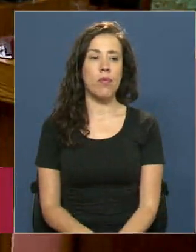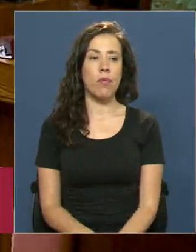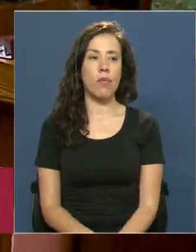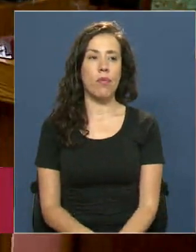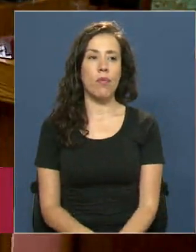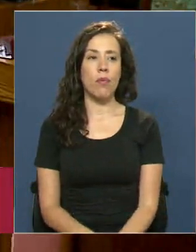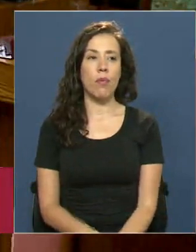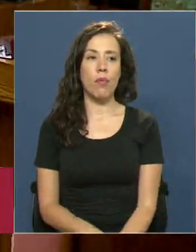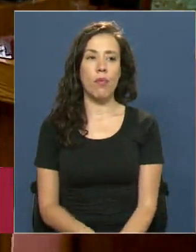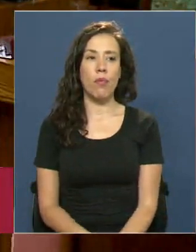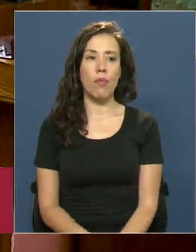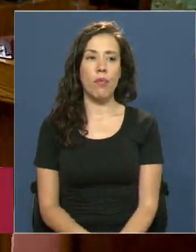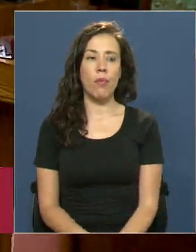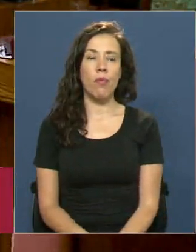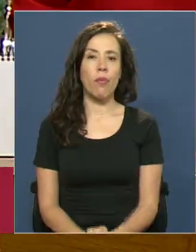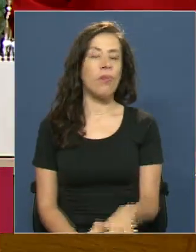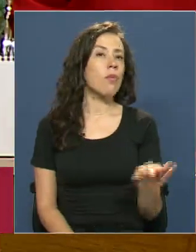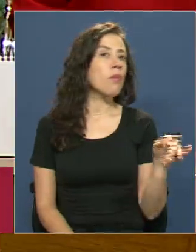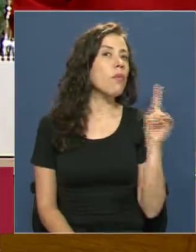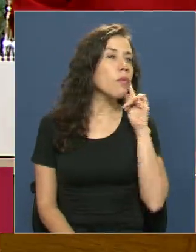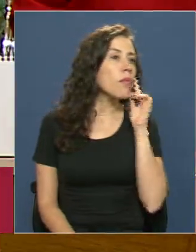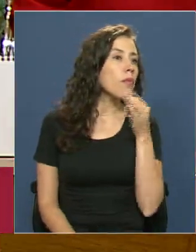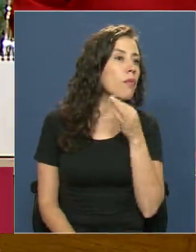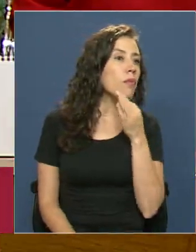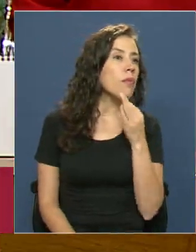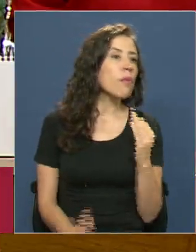prevención? ¿Hay alguien inscrito para hablar a favor?